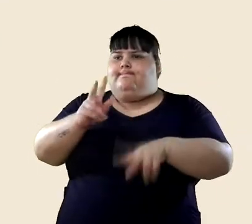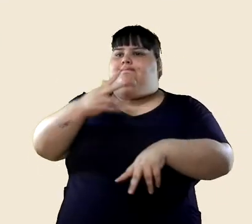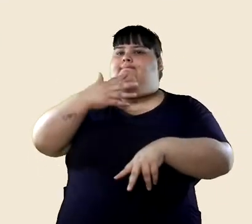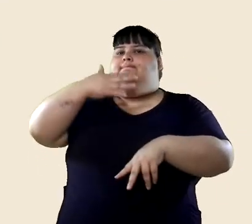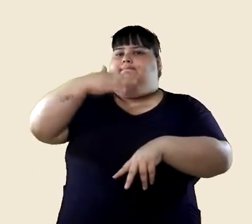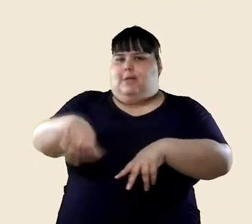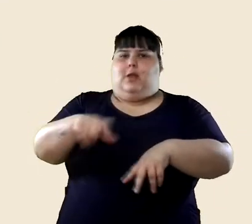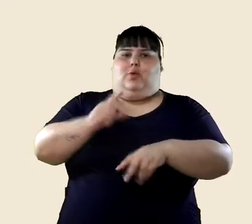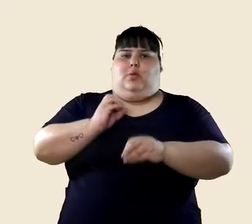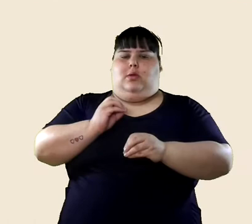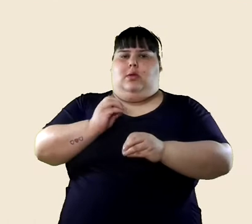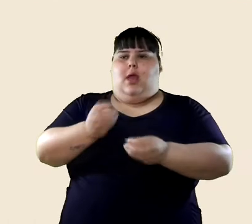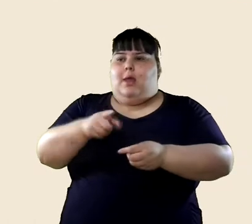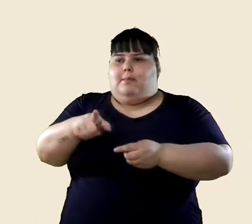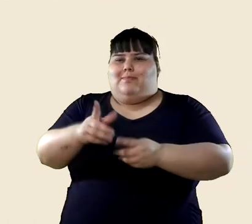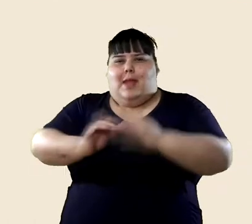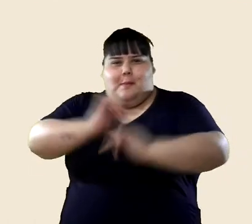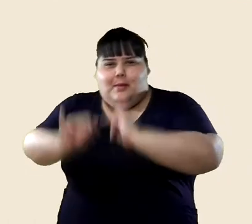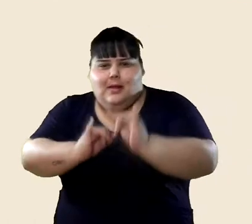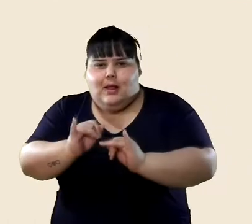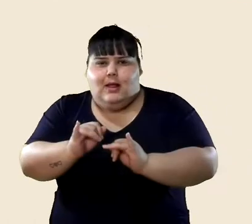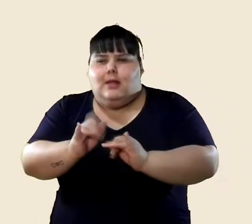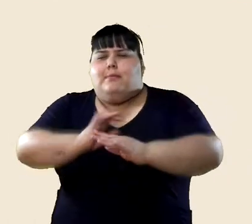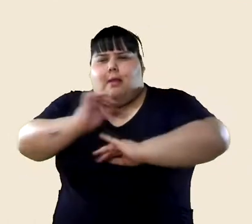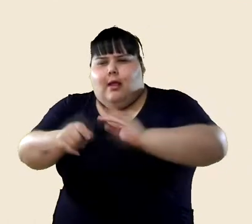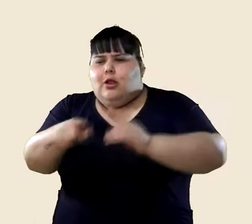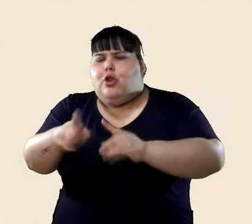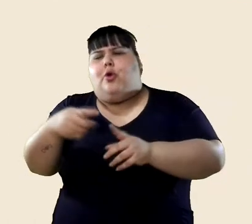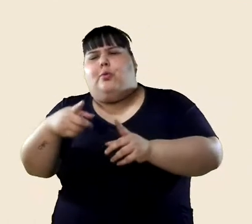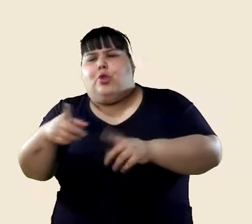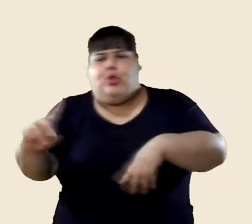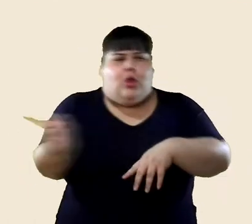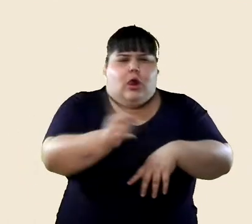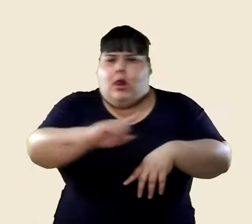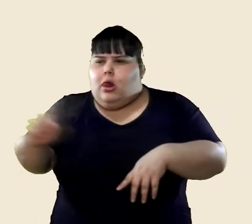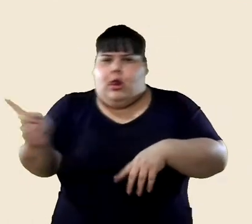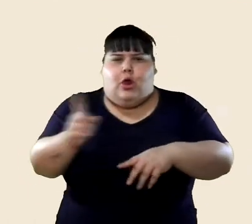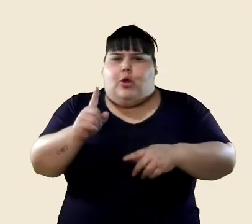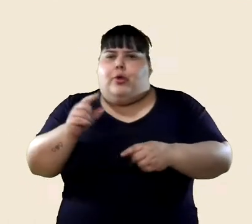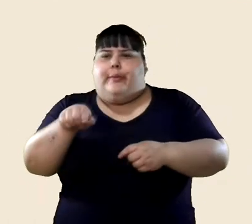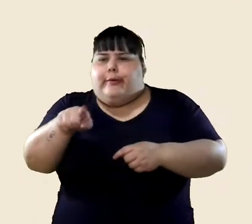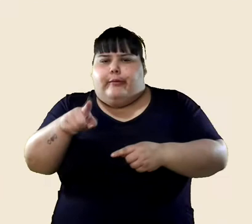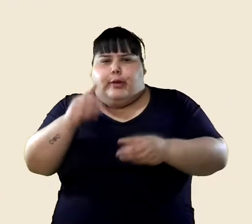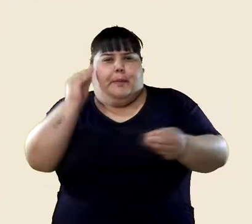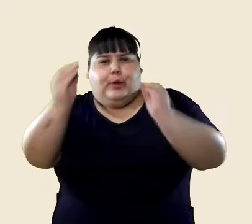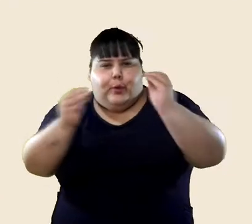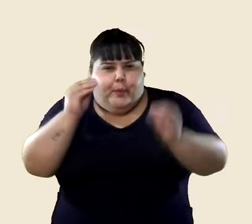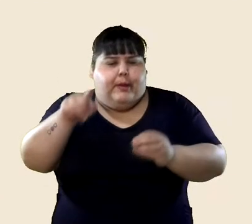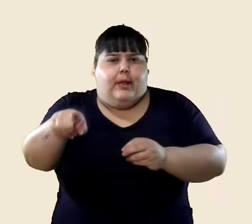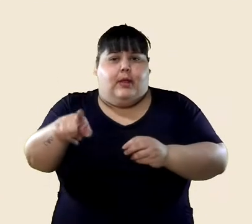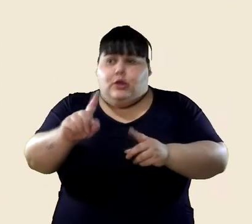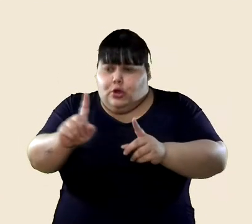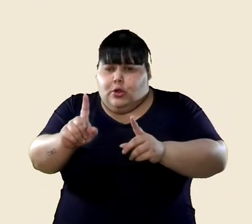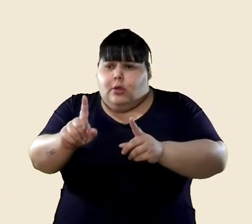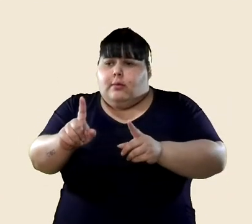explicarles y decirles, bueno, no se trata de estar moviéndose todo el tiempo porque uno está preocupado por algo.